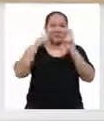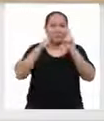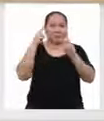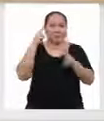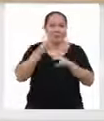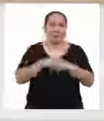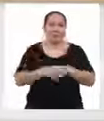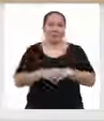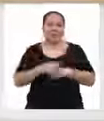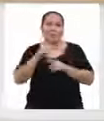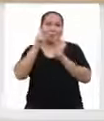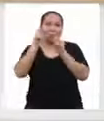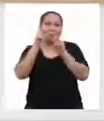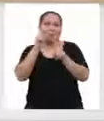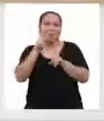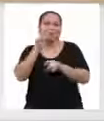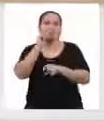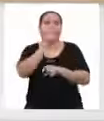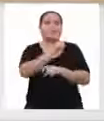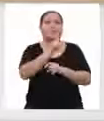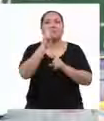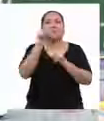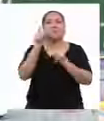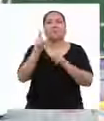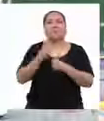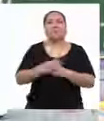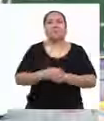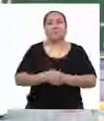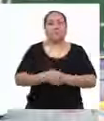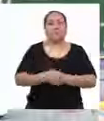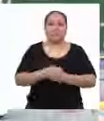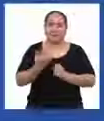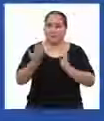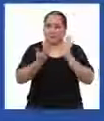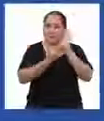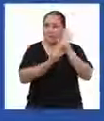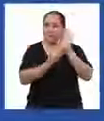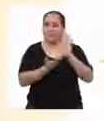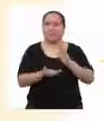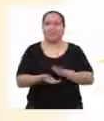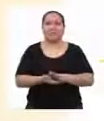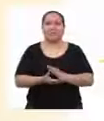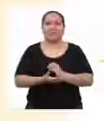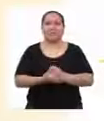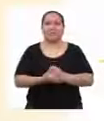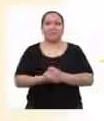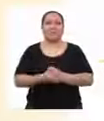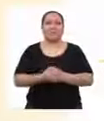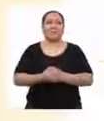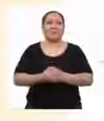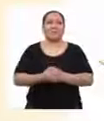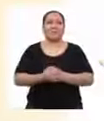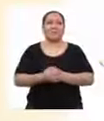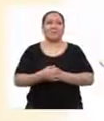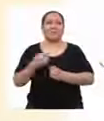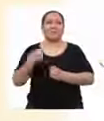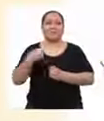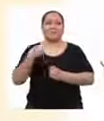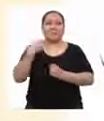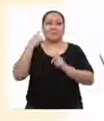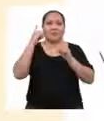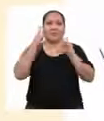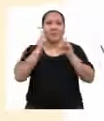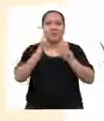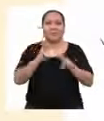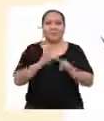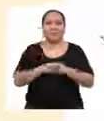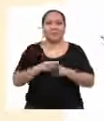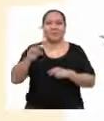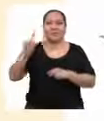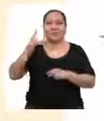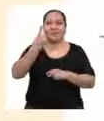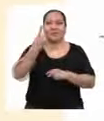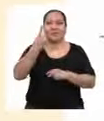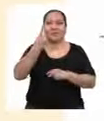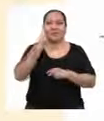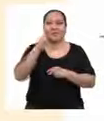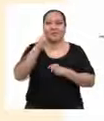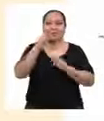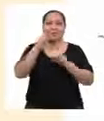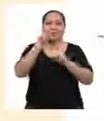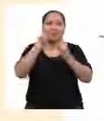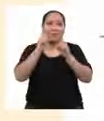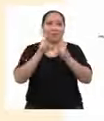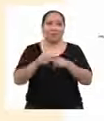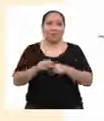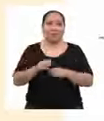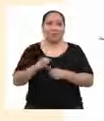entonces las preguntas de tu encuesta primero. ¡Ahí van! Según veo, la primera pregunta es una variable